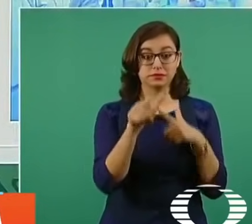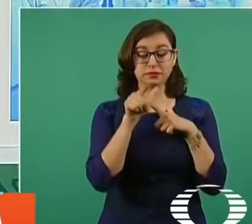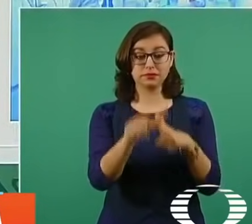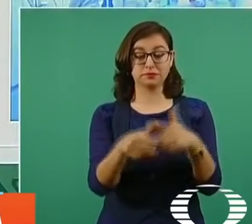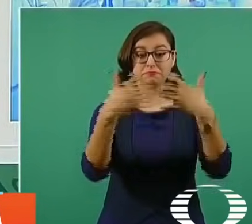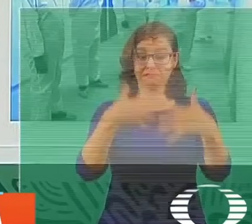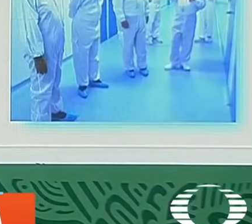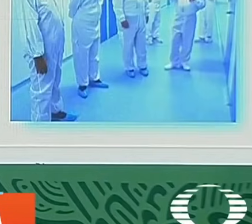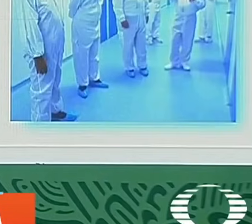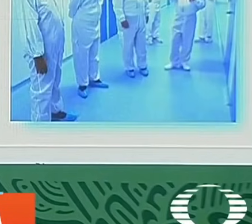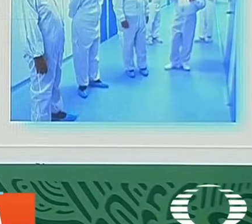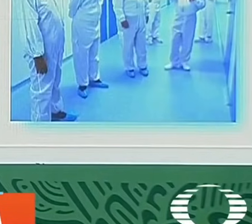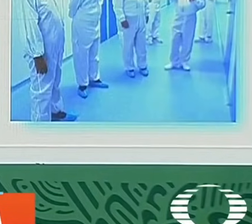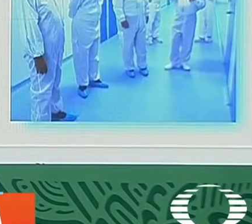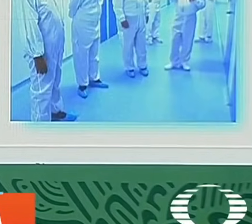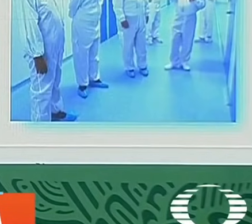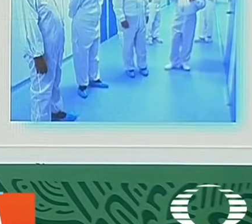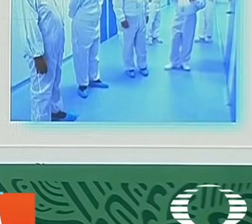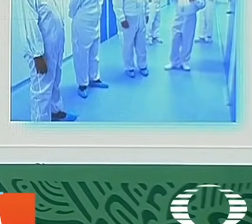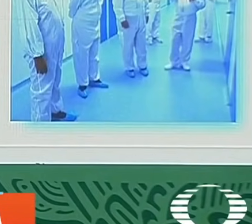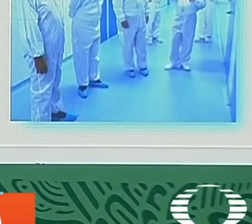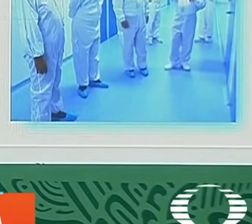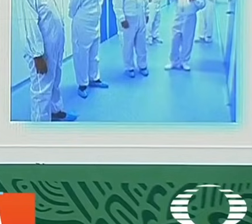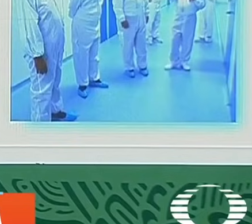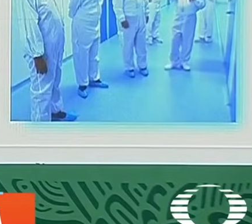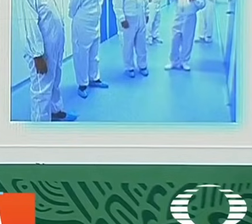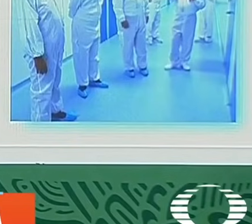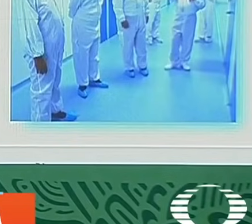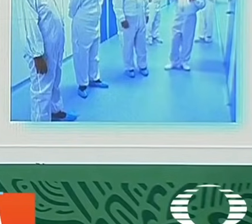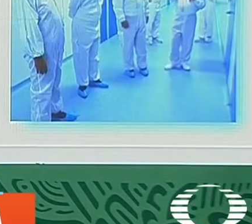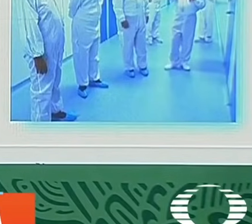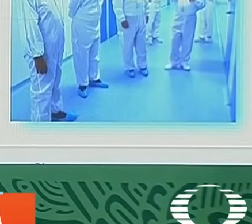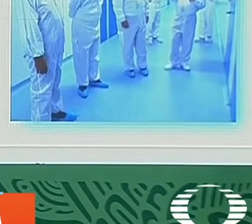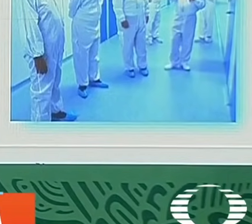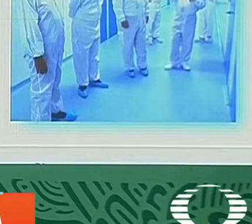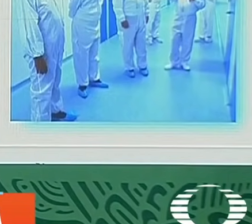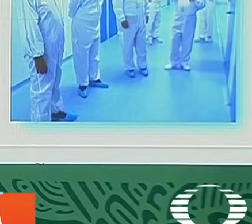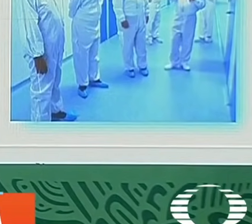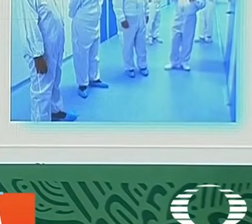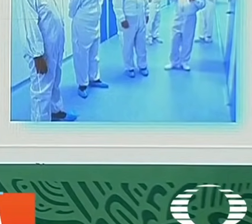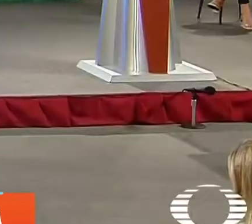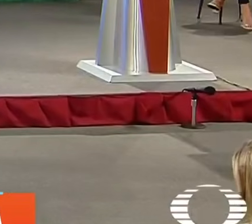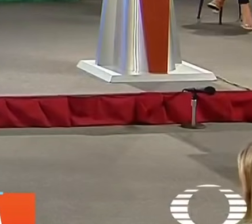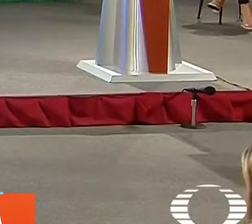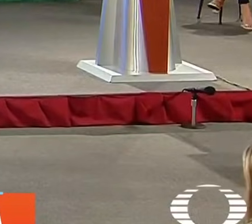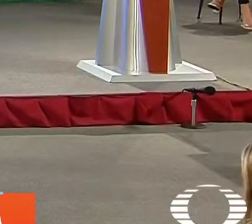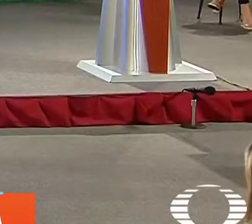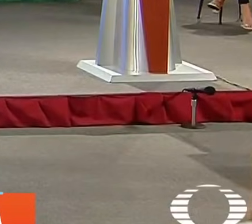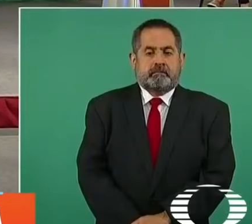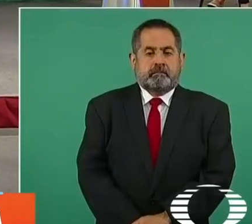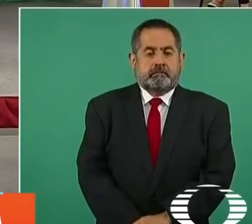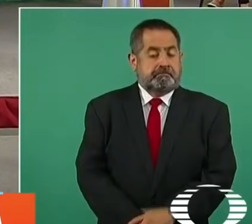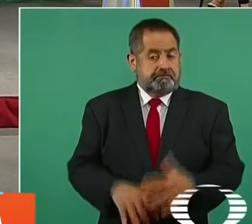lo expliqué ahora, va a estar surtiendo a Argentina, va a estar surtiendo a México y también a muchos países de América